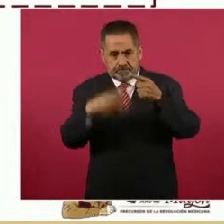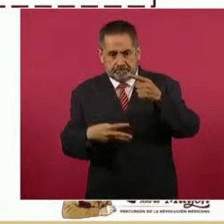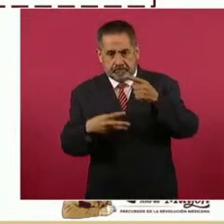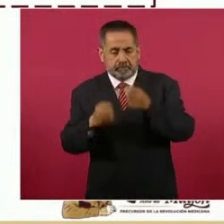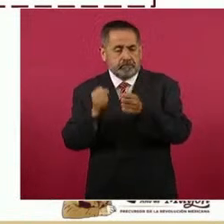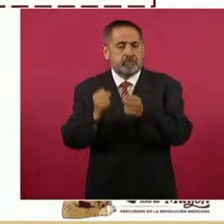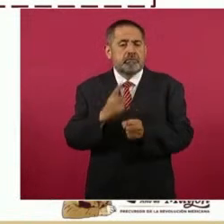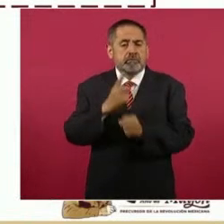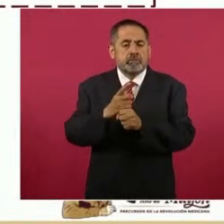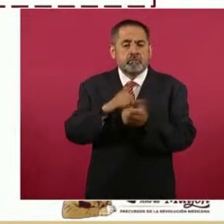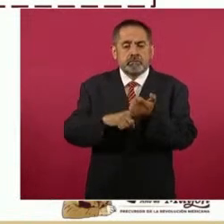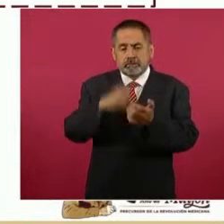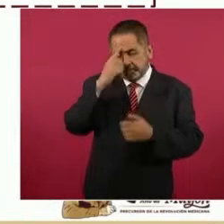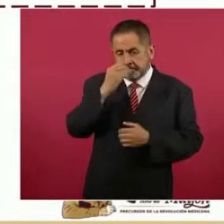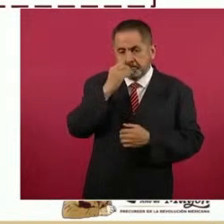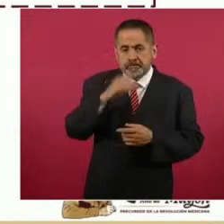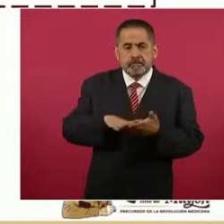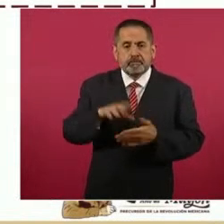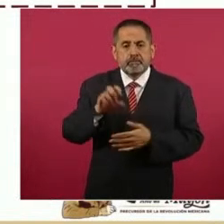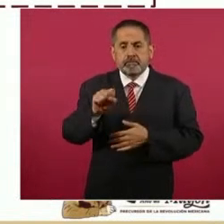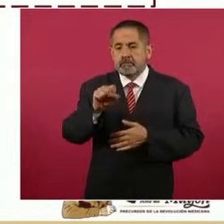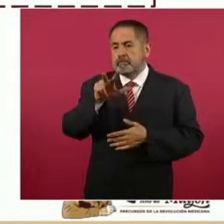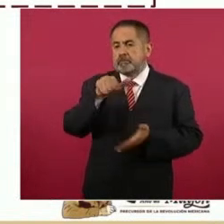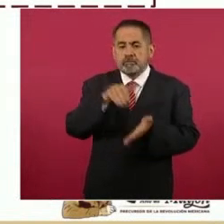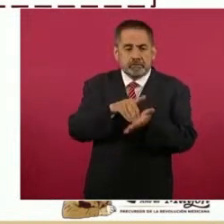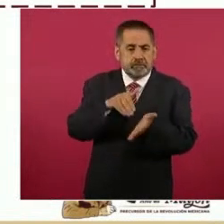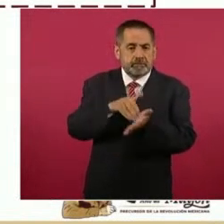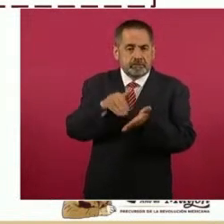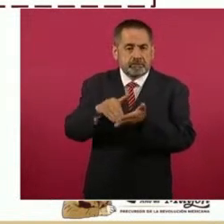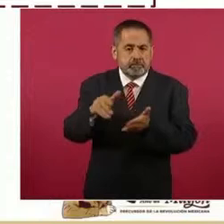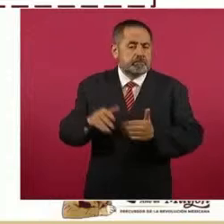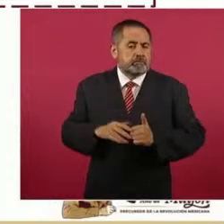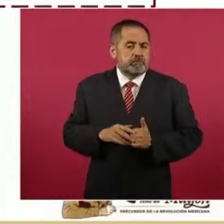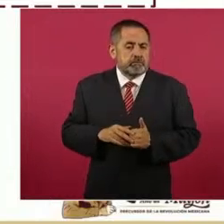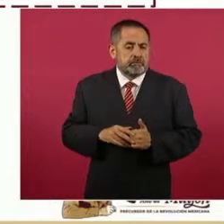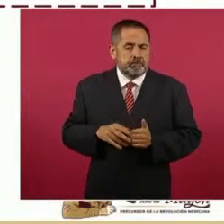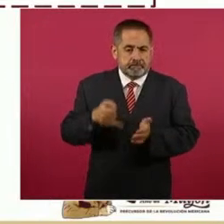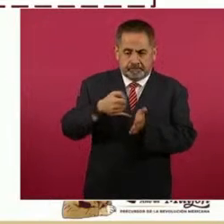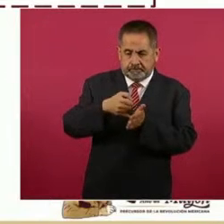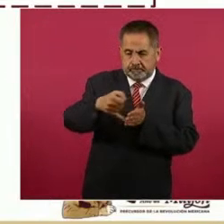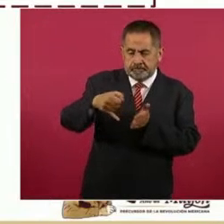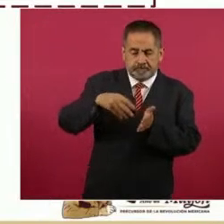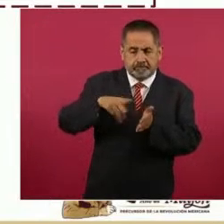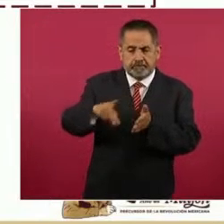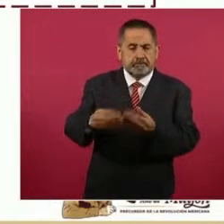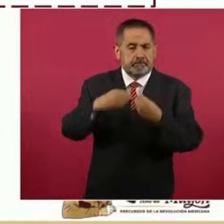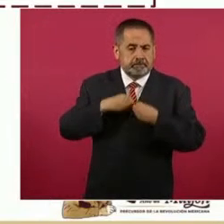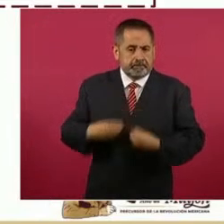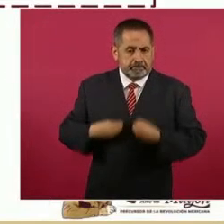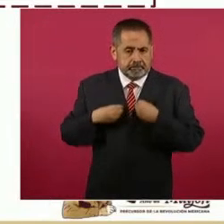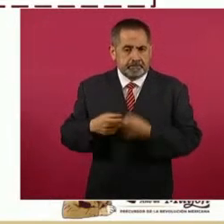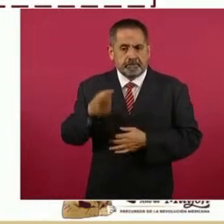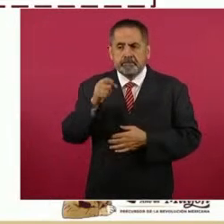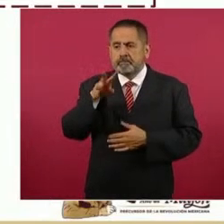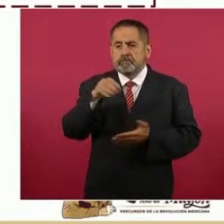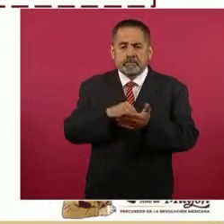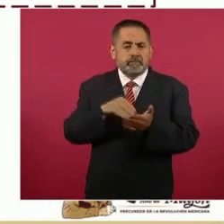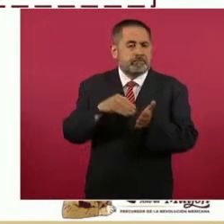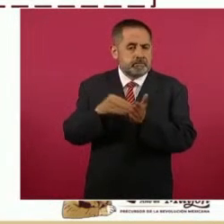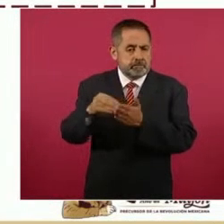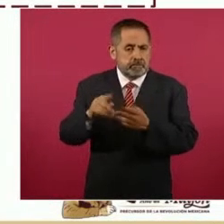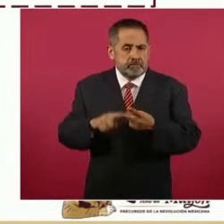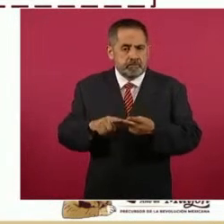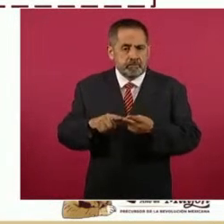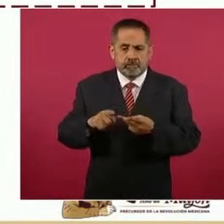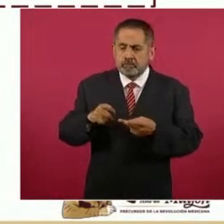alimentaria por 68.000 millones sembrando vida 29.000 millones producción